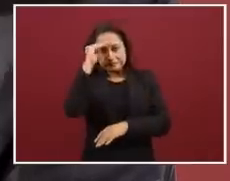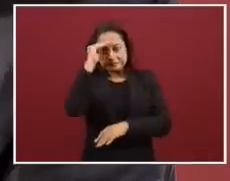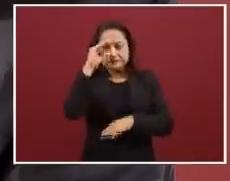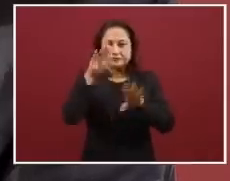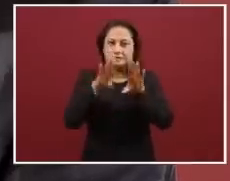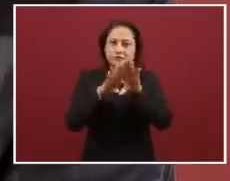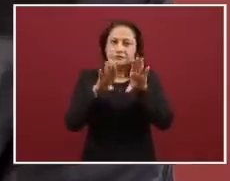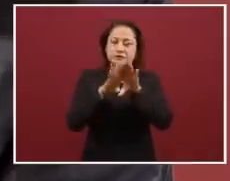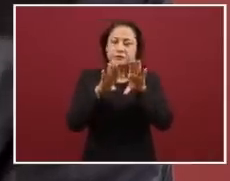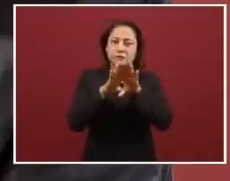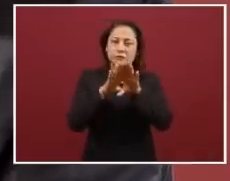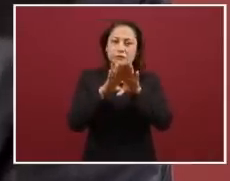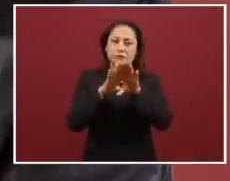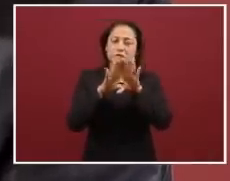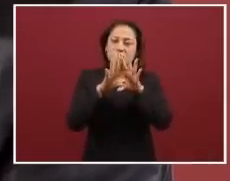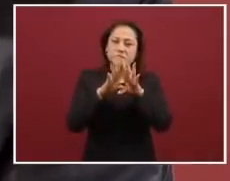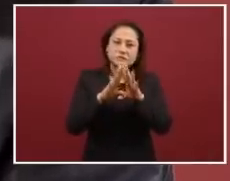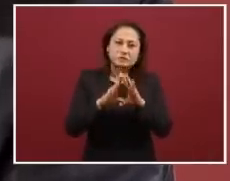afianzar